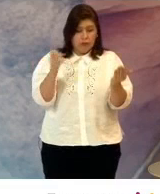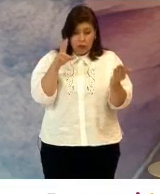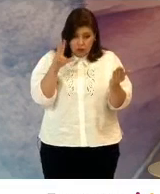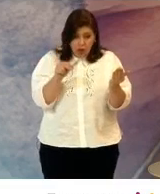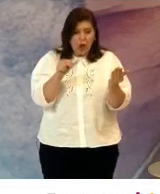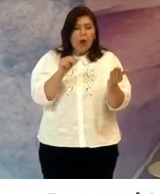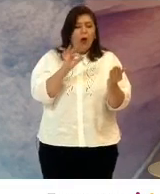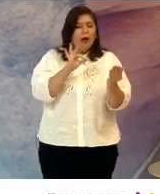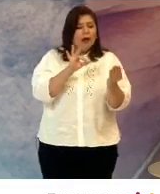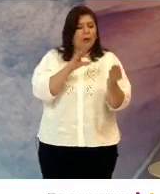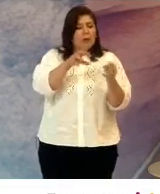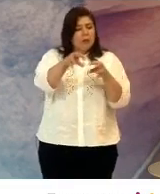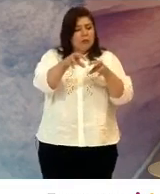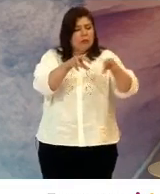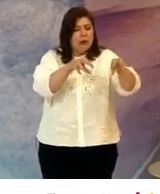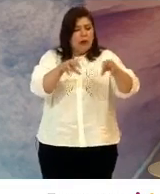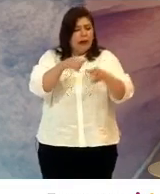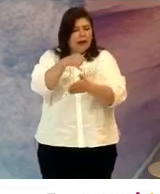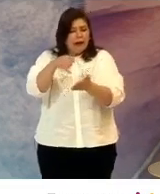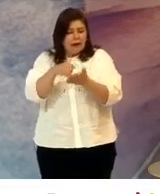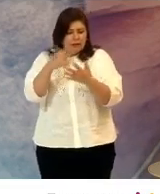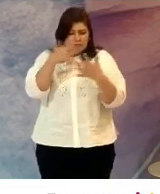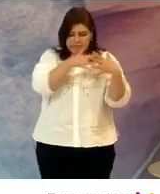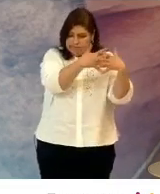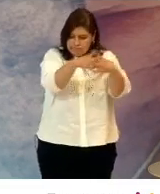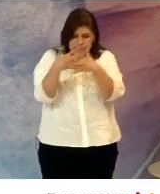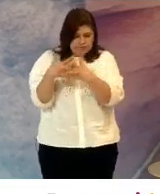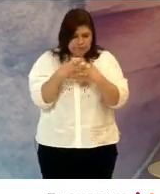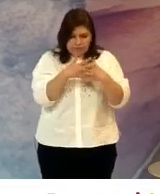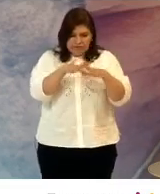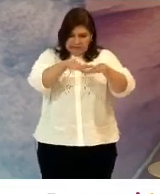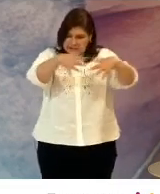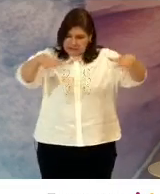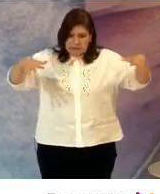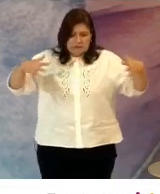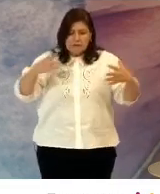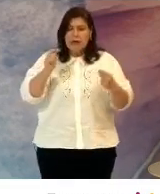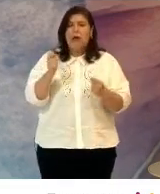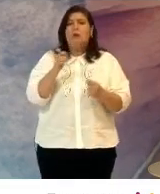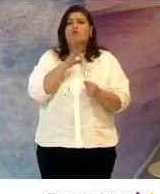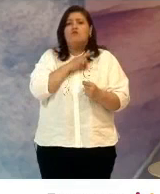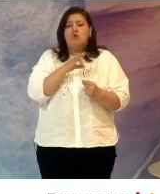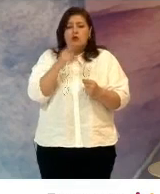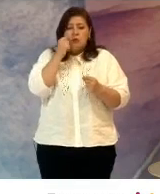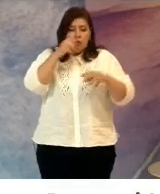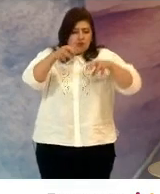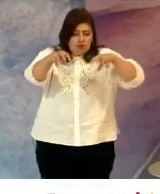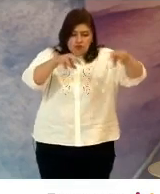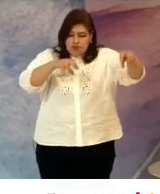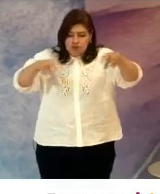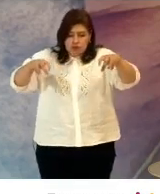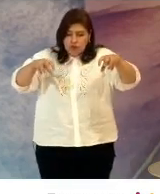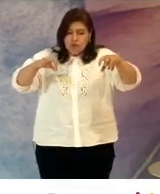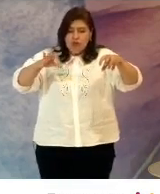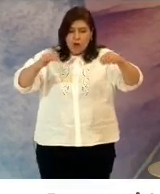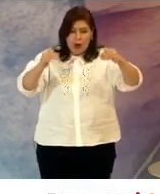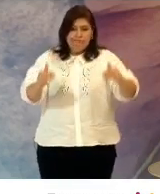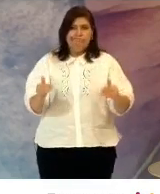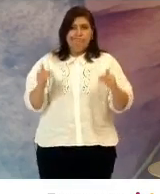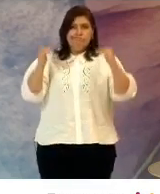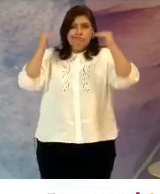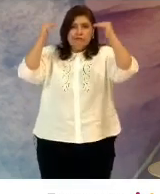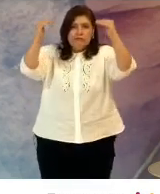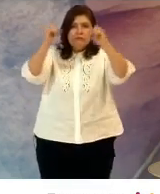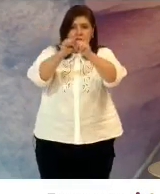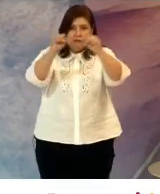de coherencia en un océano de caos tienen la capacidad de elevar todo el sistema